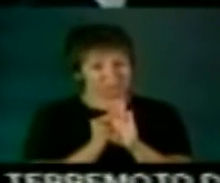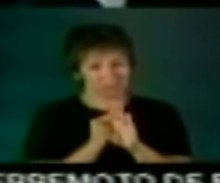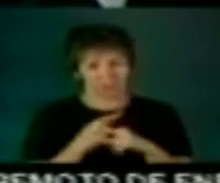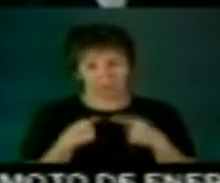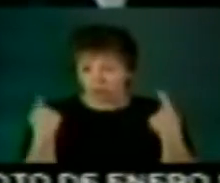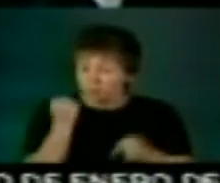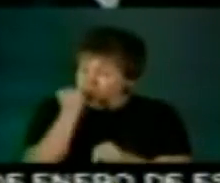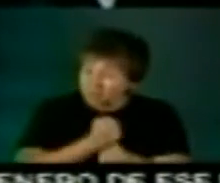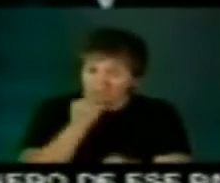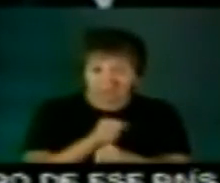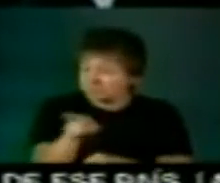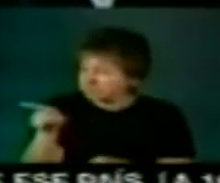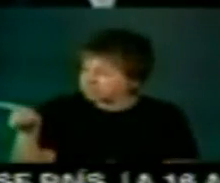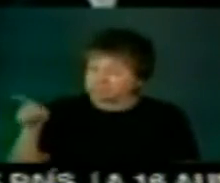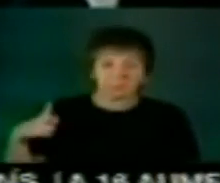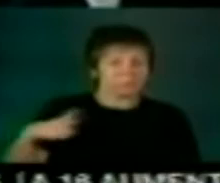fueron trabajadores privados.